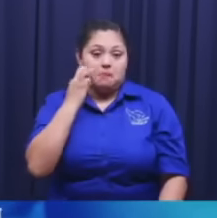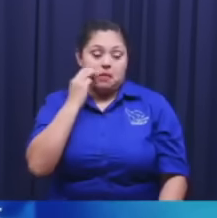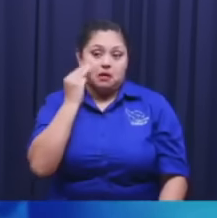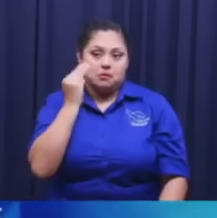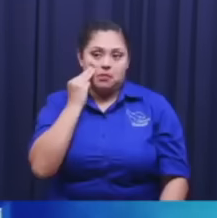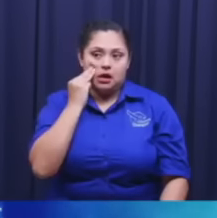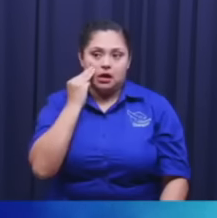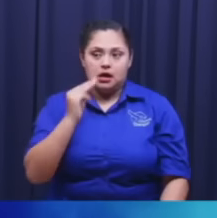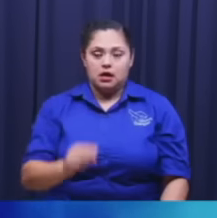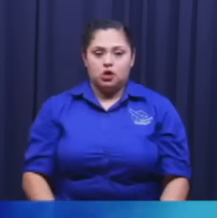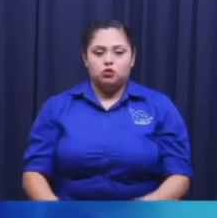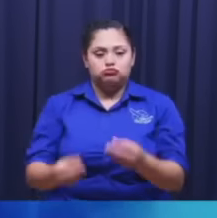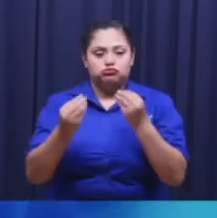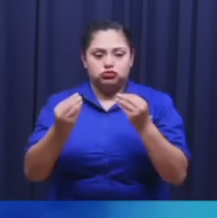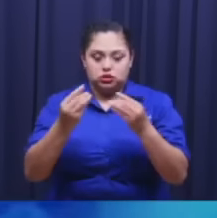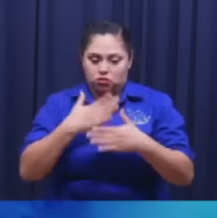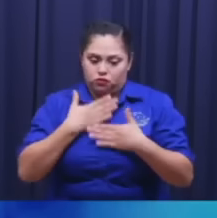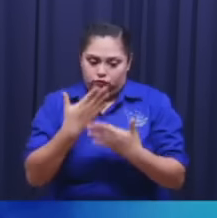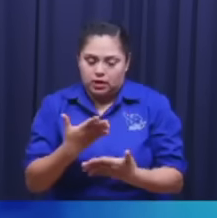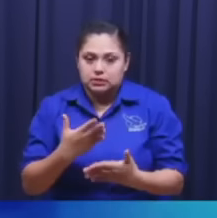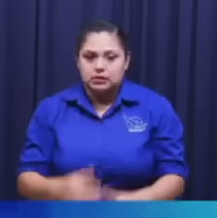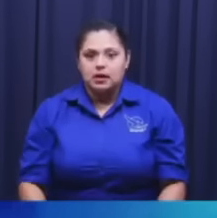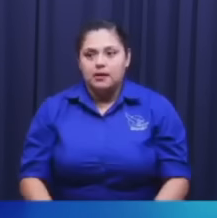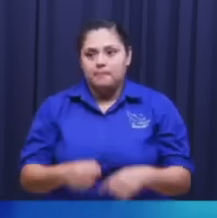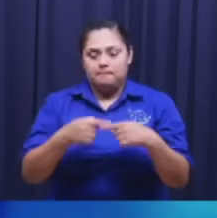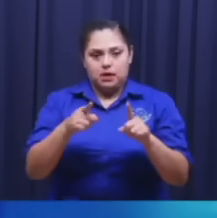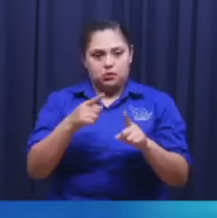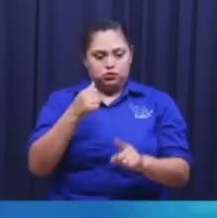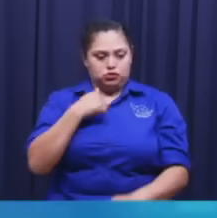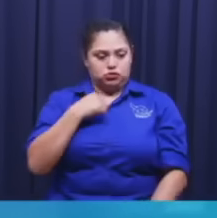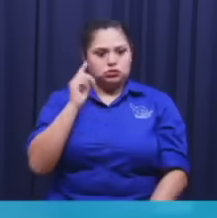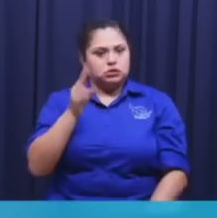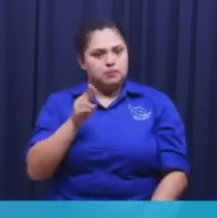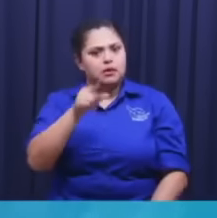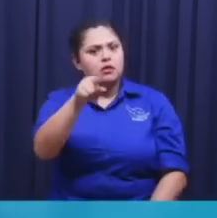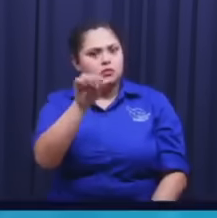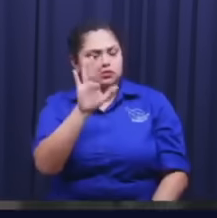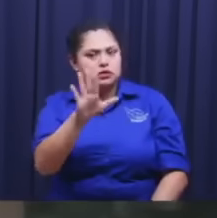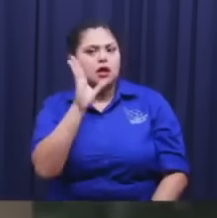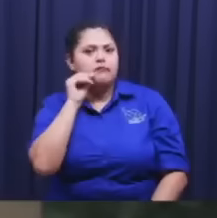cuando estábamos en mucha confianza. De ahí solo usted, papá.